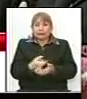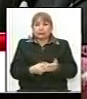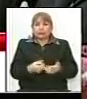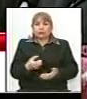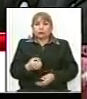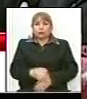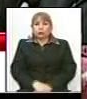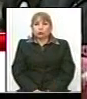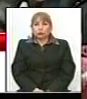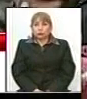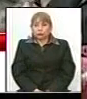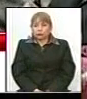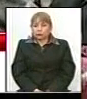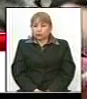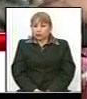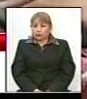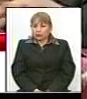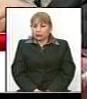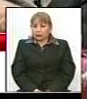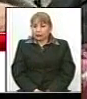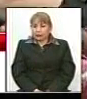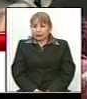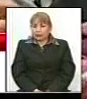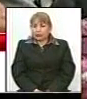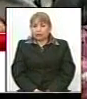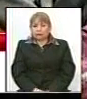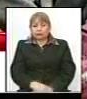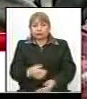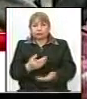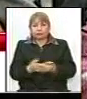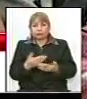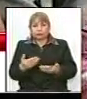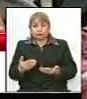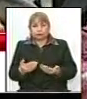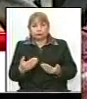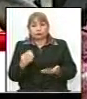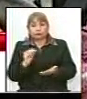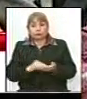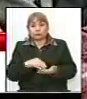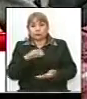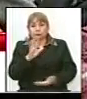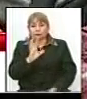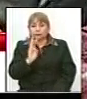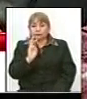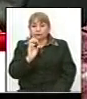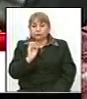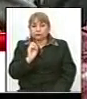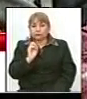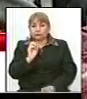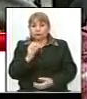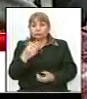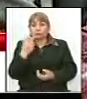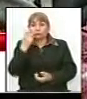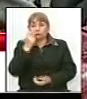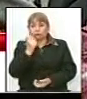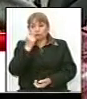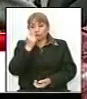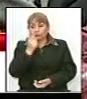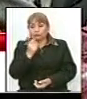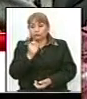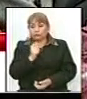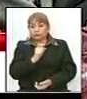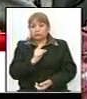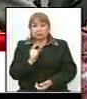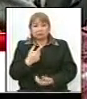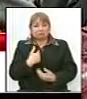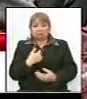siguiente, por favor. El 36% de la población de más de 60 años tiene alguna pensión. O sea, que la mayoría no